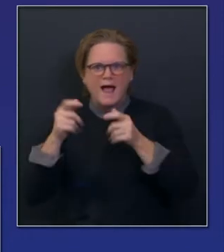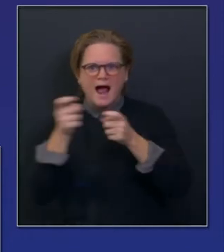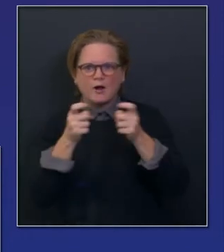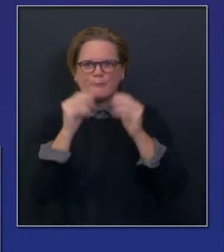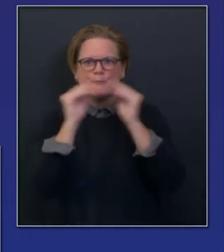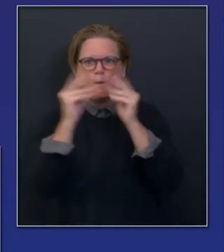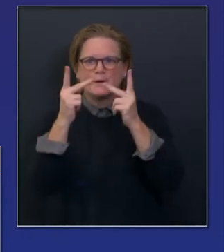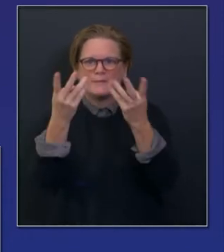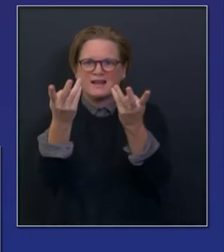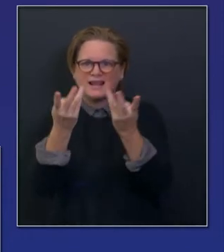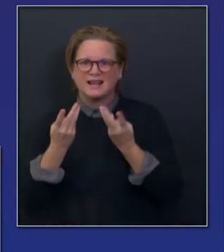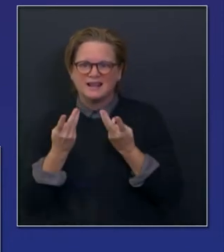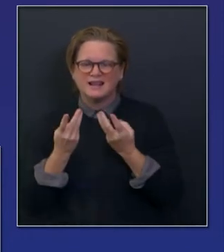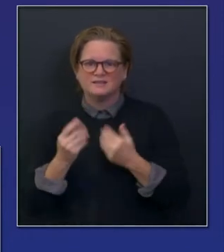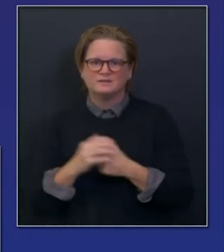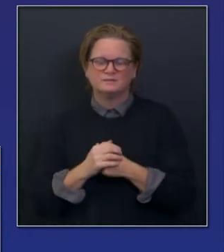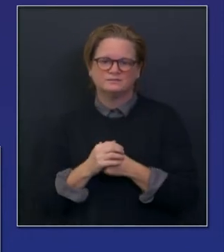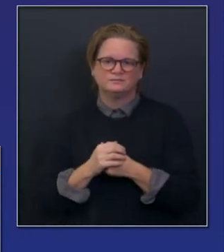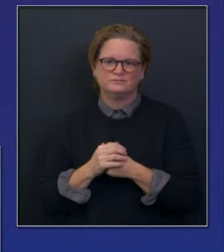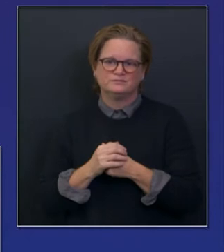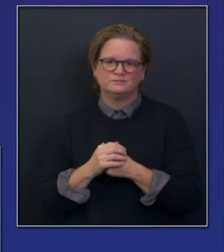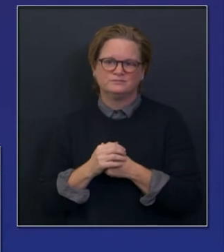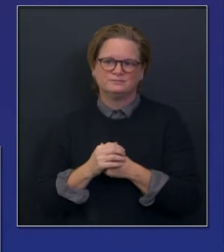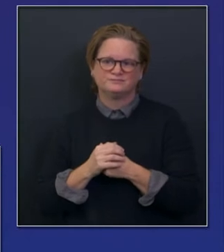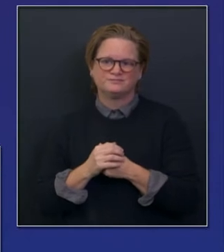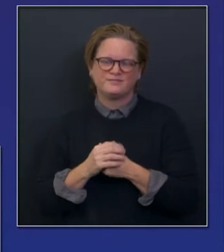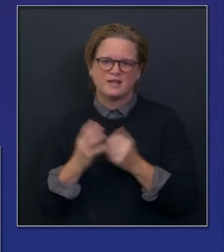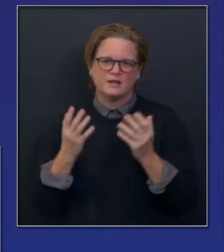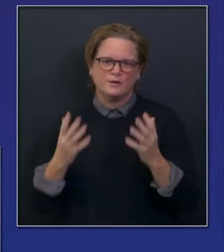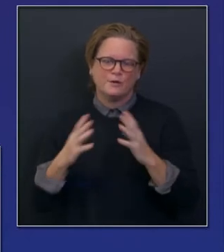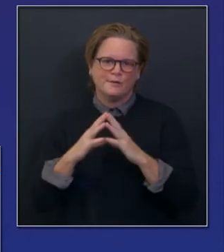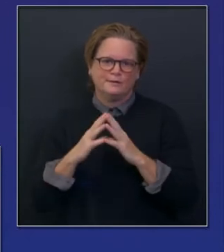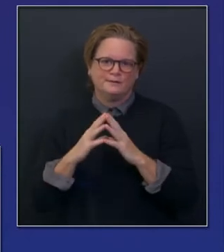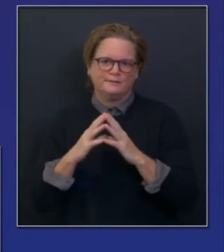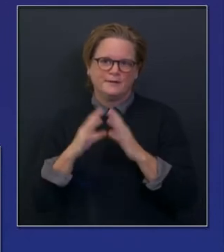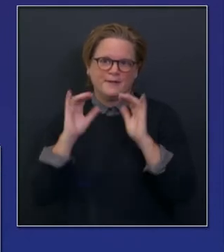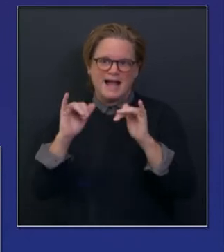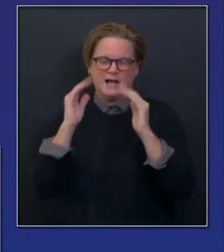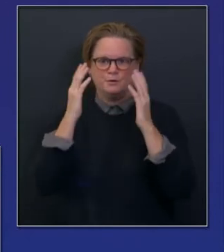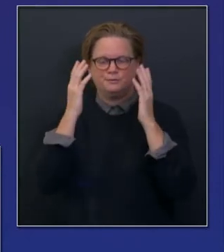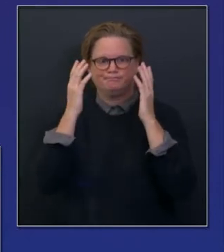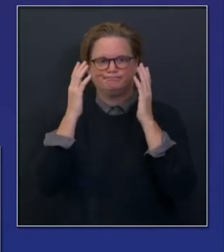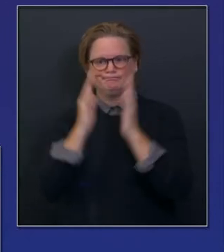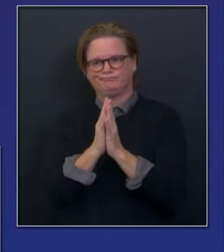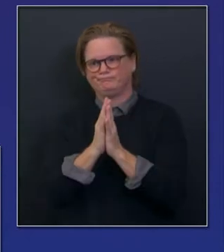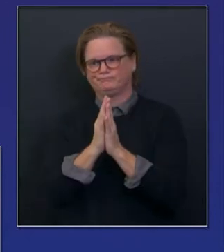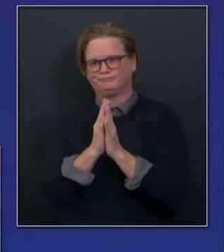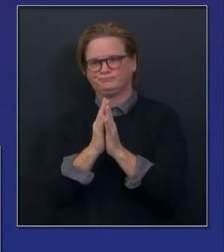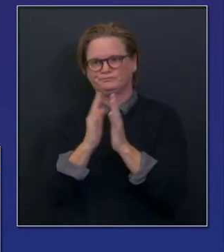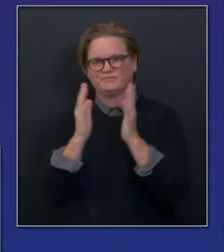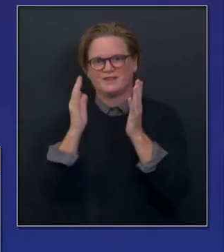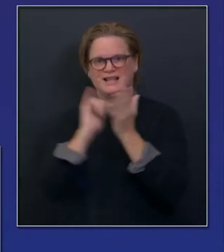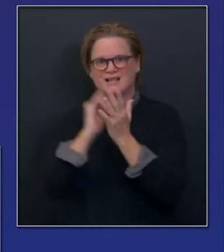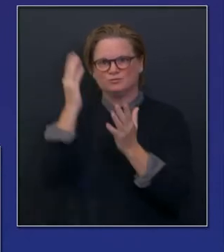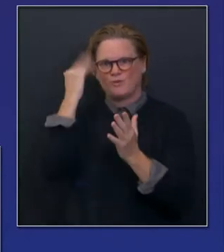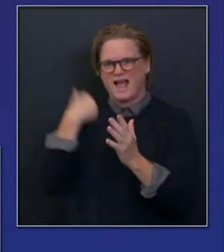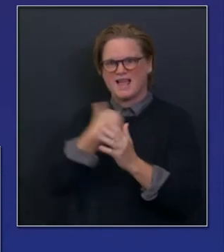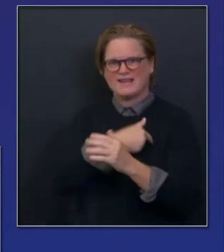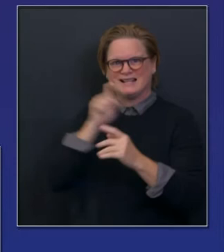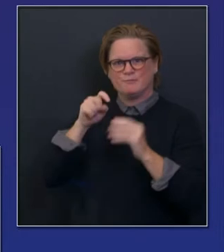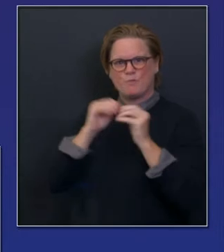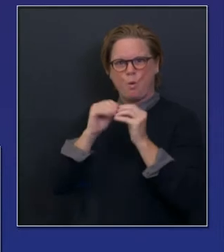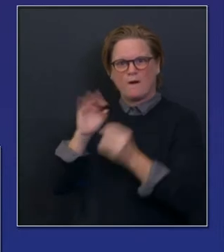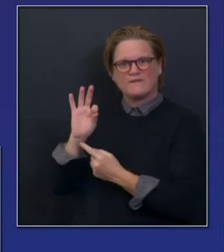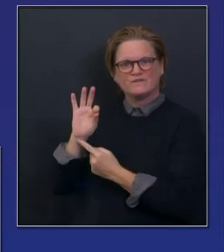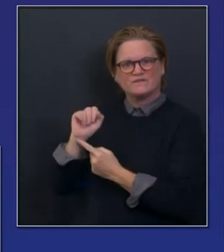de hospitalización, sacando a pacientes sin necesidades médicas agudas,